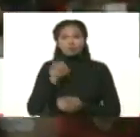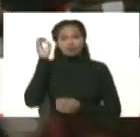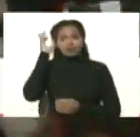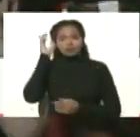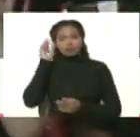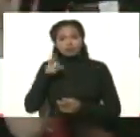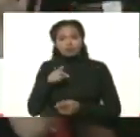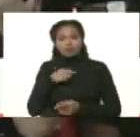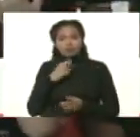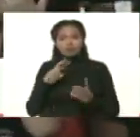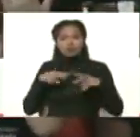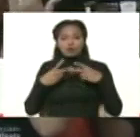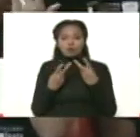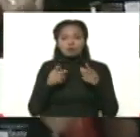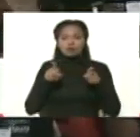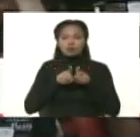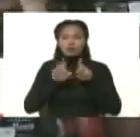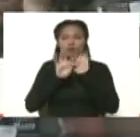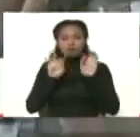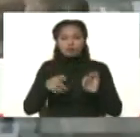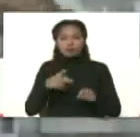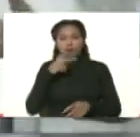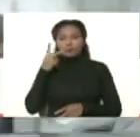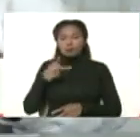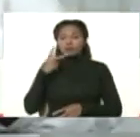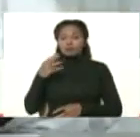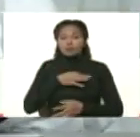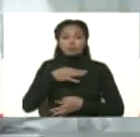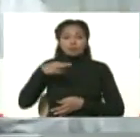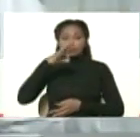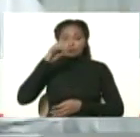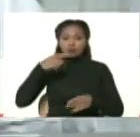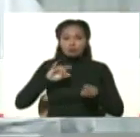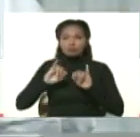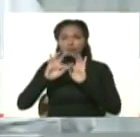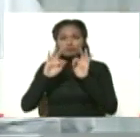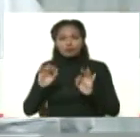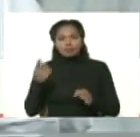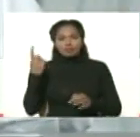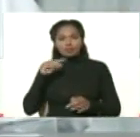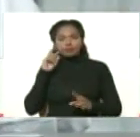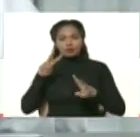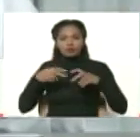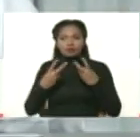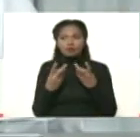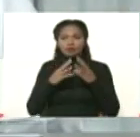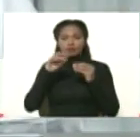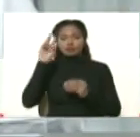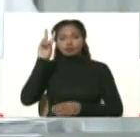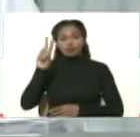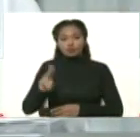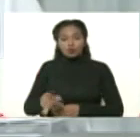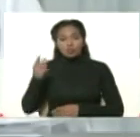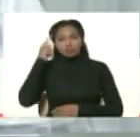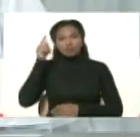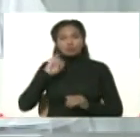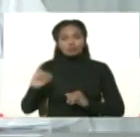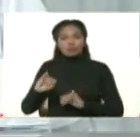intelectualmente, se va renovando intelectualmente, políticamente, espiritualmente. Tenemos que renovarnos todos los días,